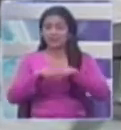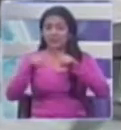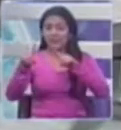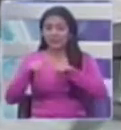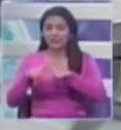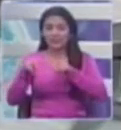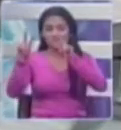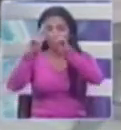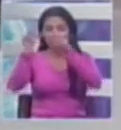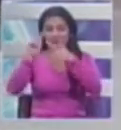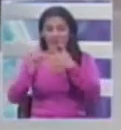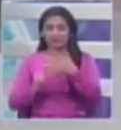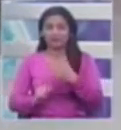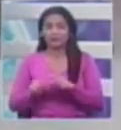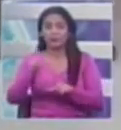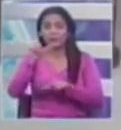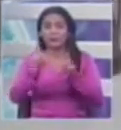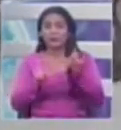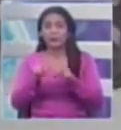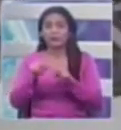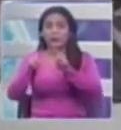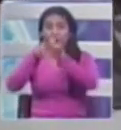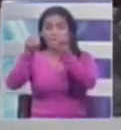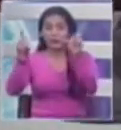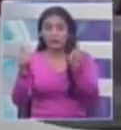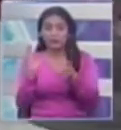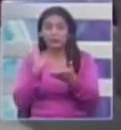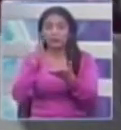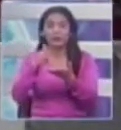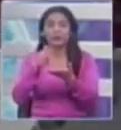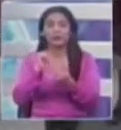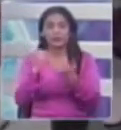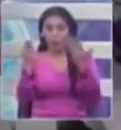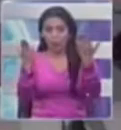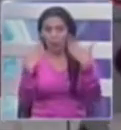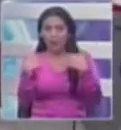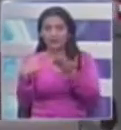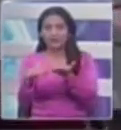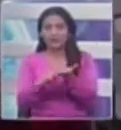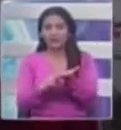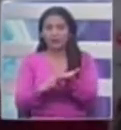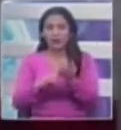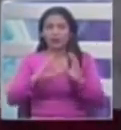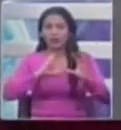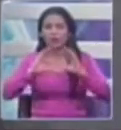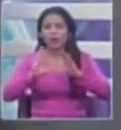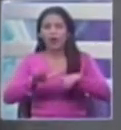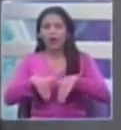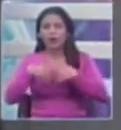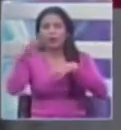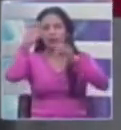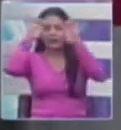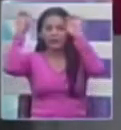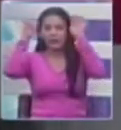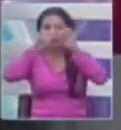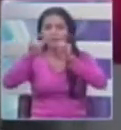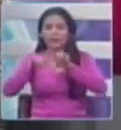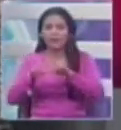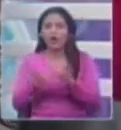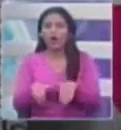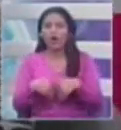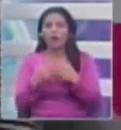comento que varios empresarios se reunieron en Guayaquil para analizar las perspectivas y las estrategias para las industrias de